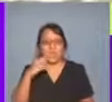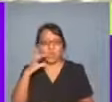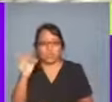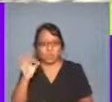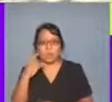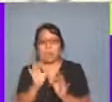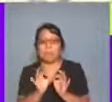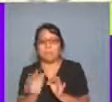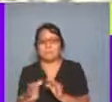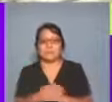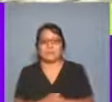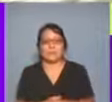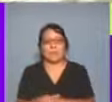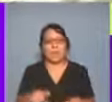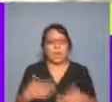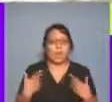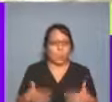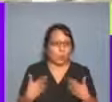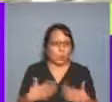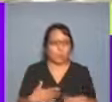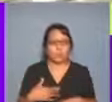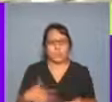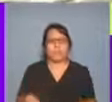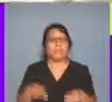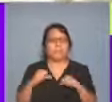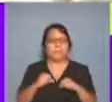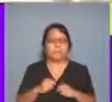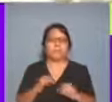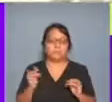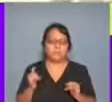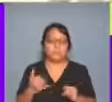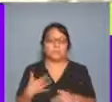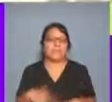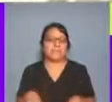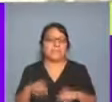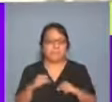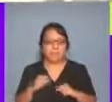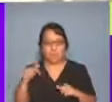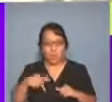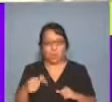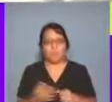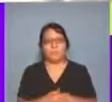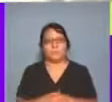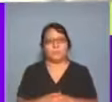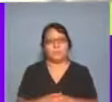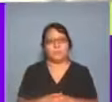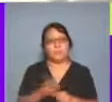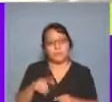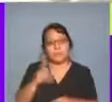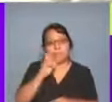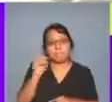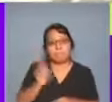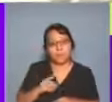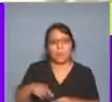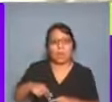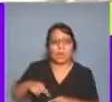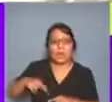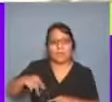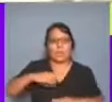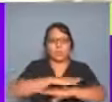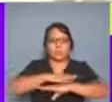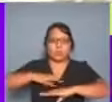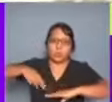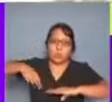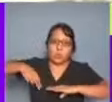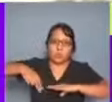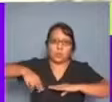queda más cerca siente calor y usted sale muy temprano de su casa claro temprano sal esta mañana y es bastante peligroso salir muy temprano y tener que caminar hasta la ruta caminar